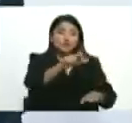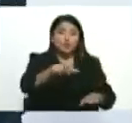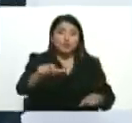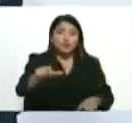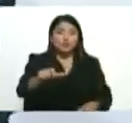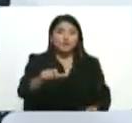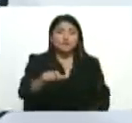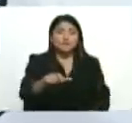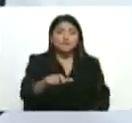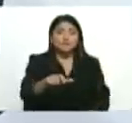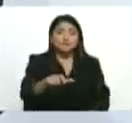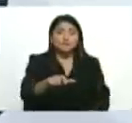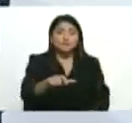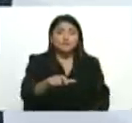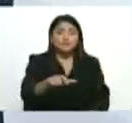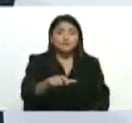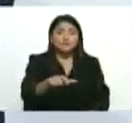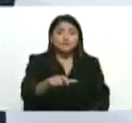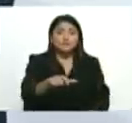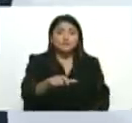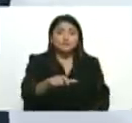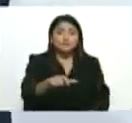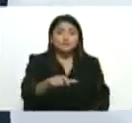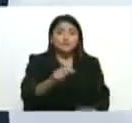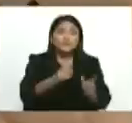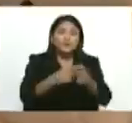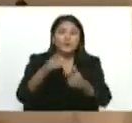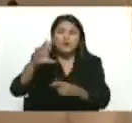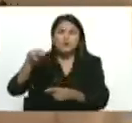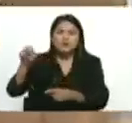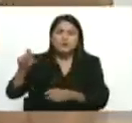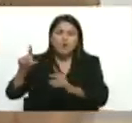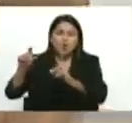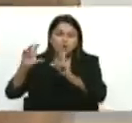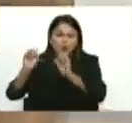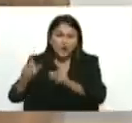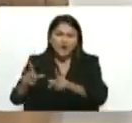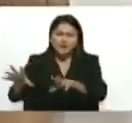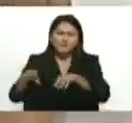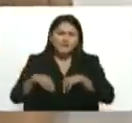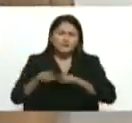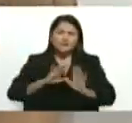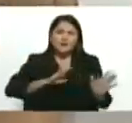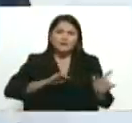genera una inhabilitación, pues el Consejo Nacional Electoral simplemente la acata.